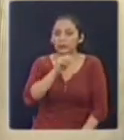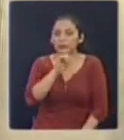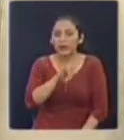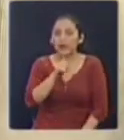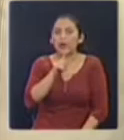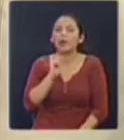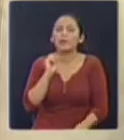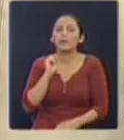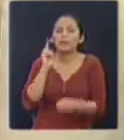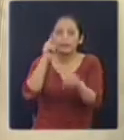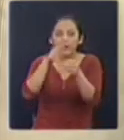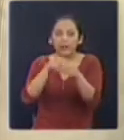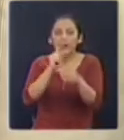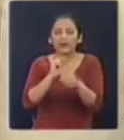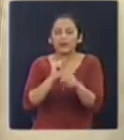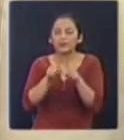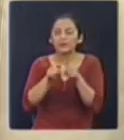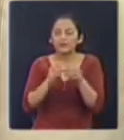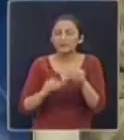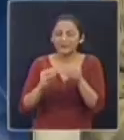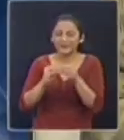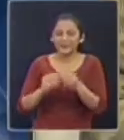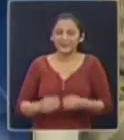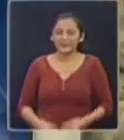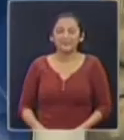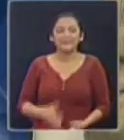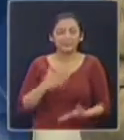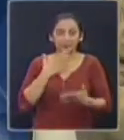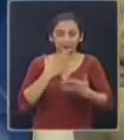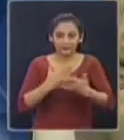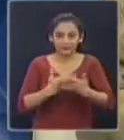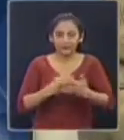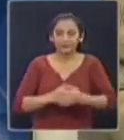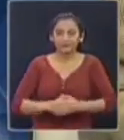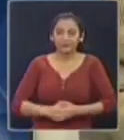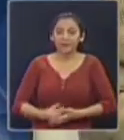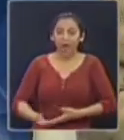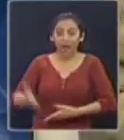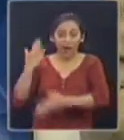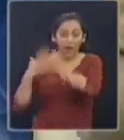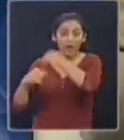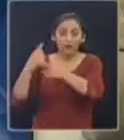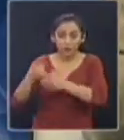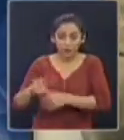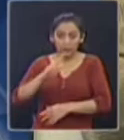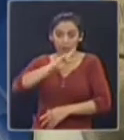Bart James de esta ciudad. Gracias a la doctora Rosalía Arteaga, ex presidenta de la República. Vamos